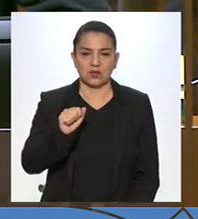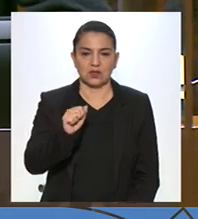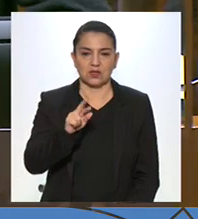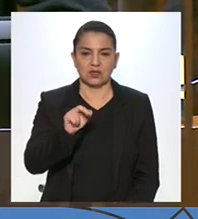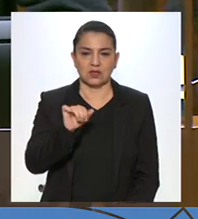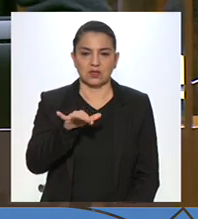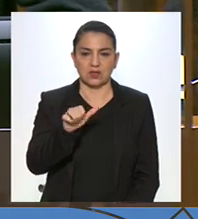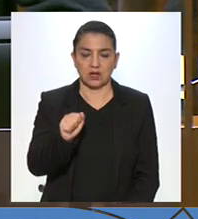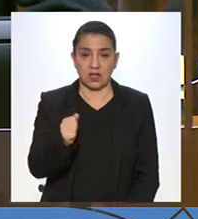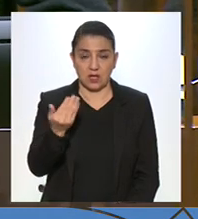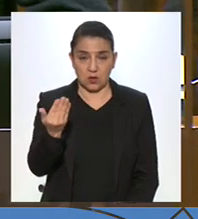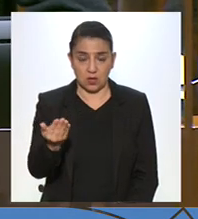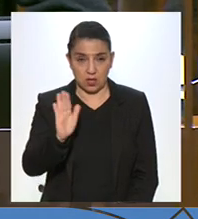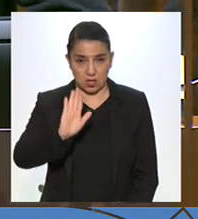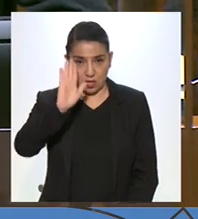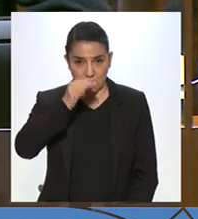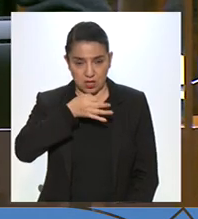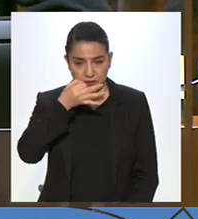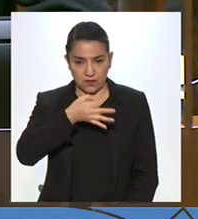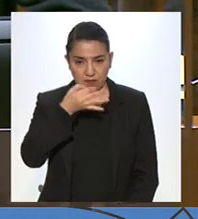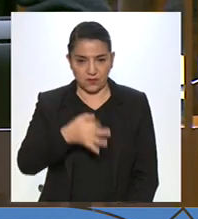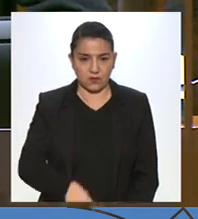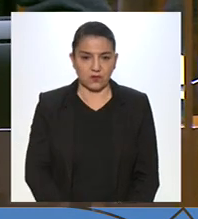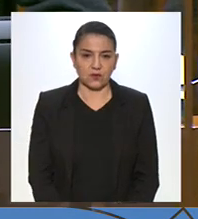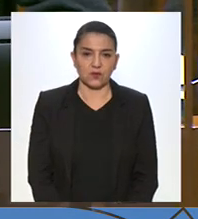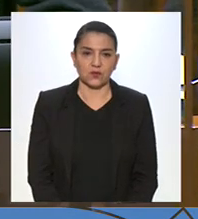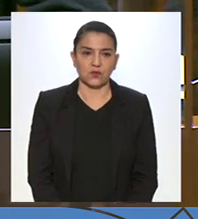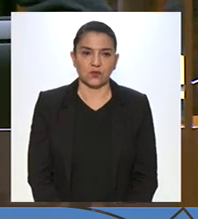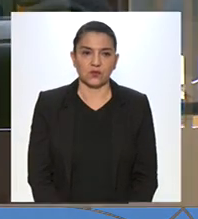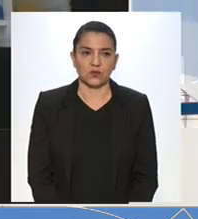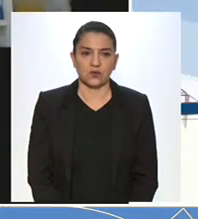¿usted quiere hacer uso de su palabra?